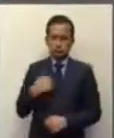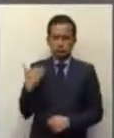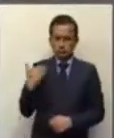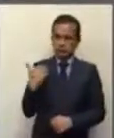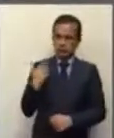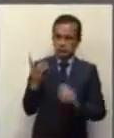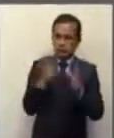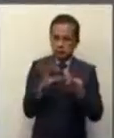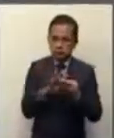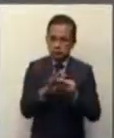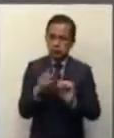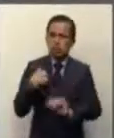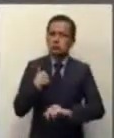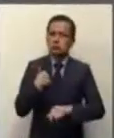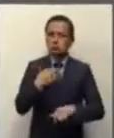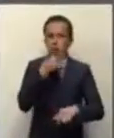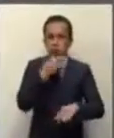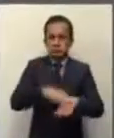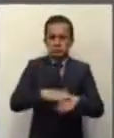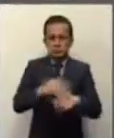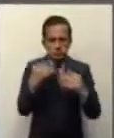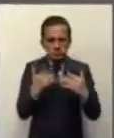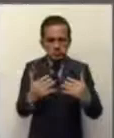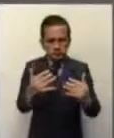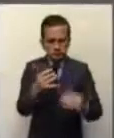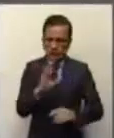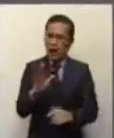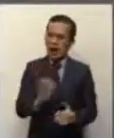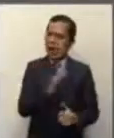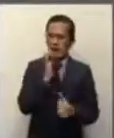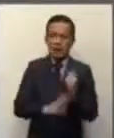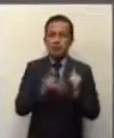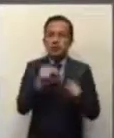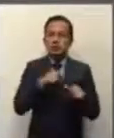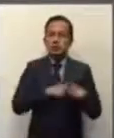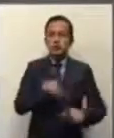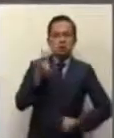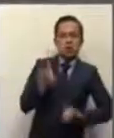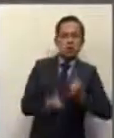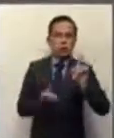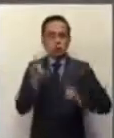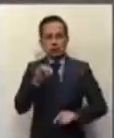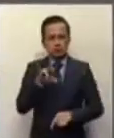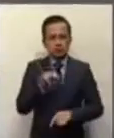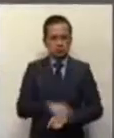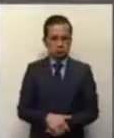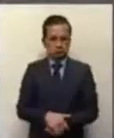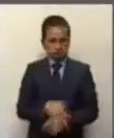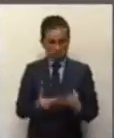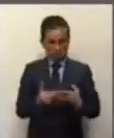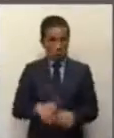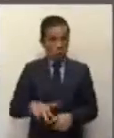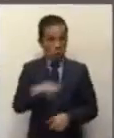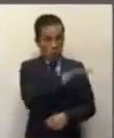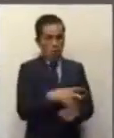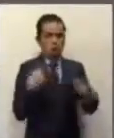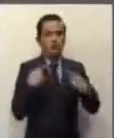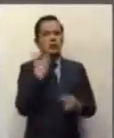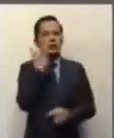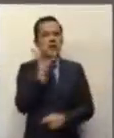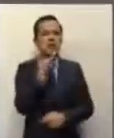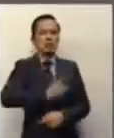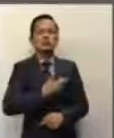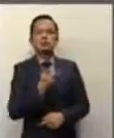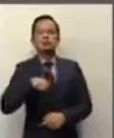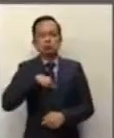Morena exhorta a esta soberanía a terminar con la incertidumbre. Hoy los mexicanos nos exigen resultados y rendición de cuentas. En